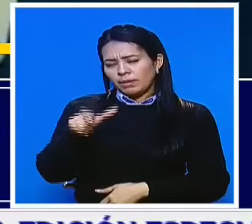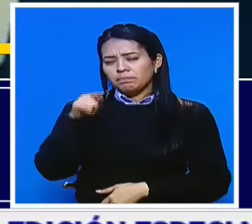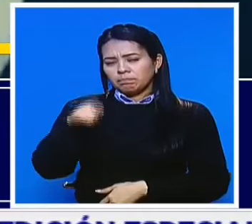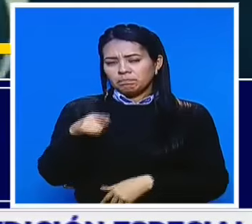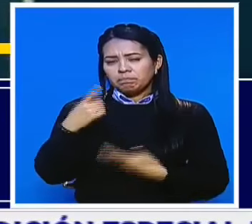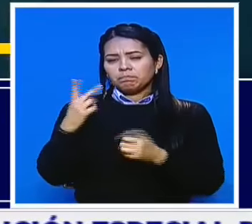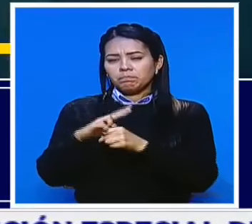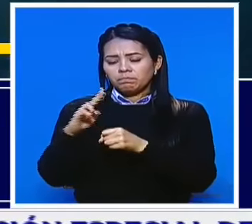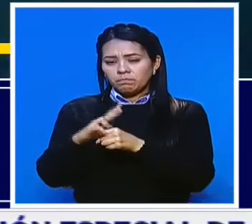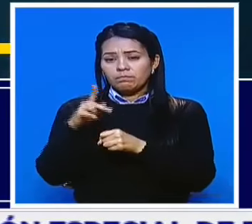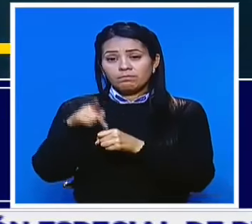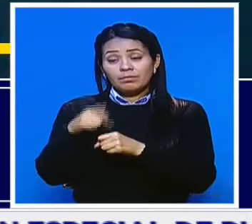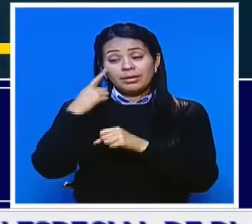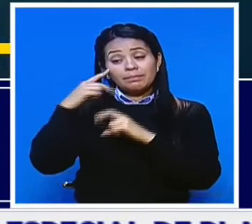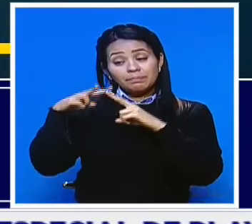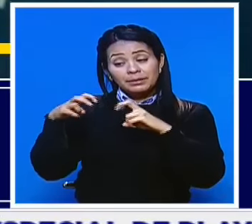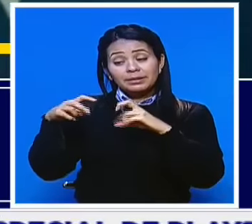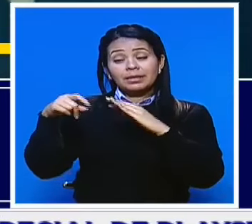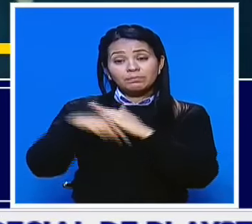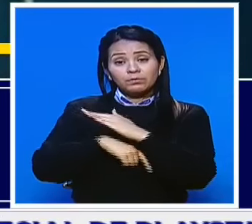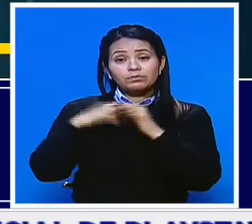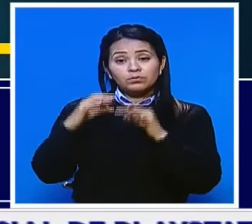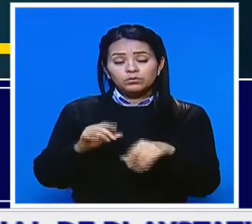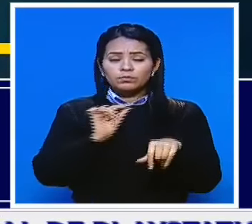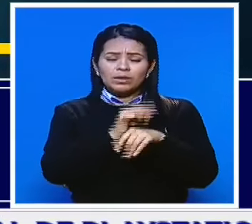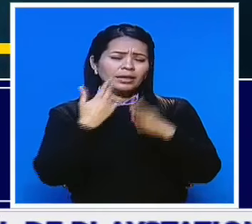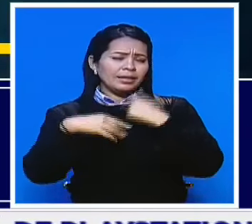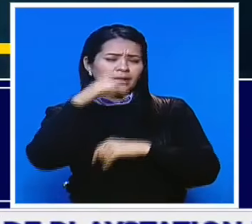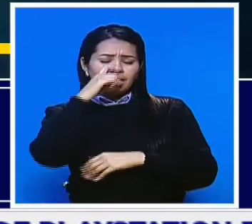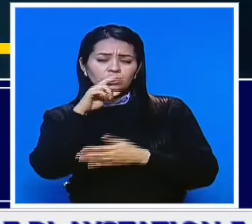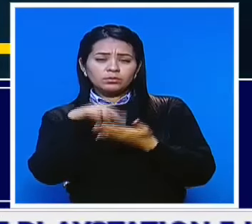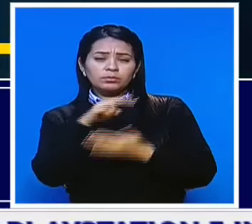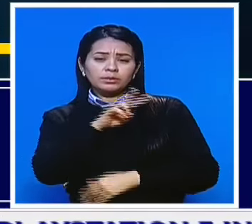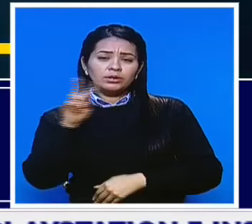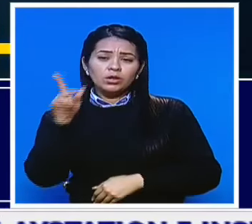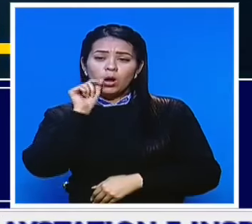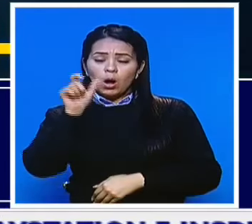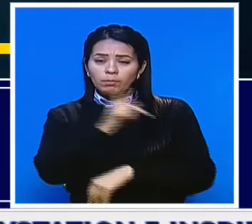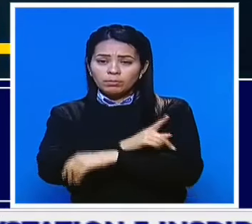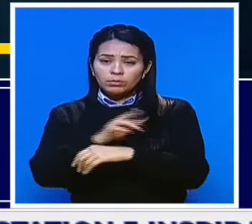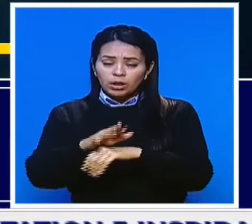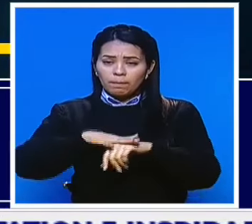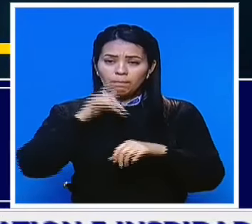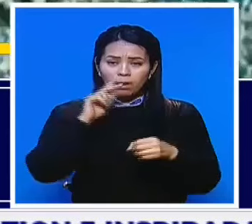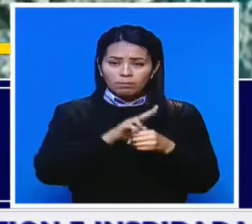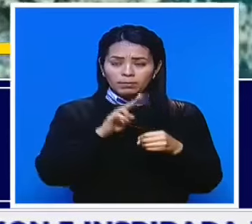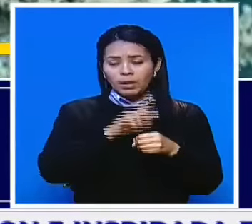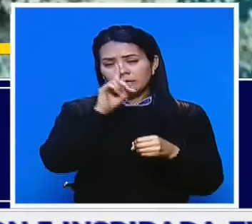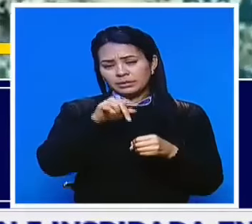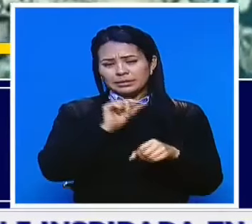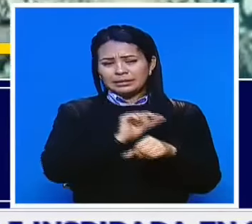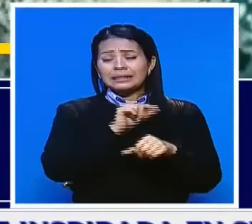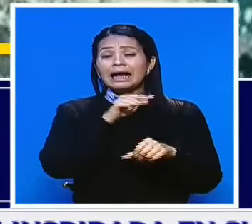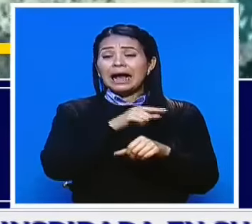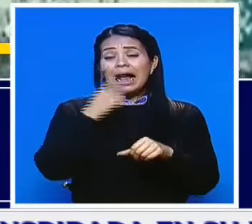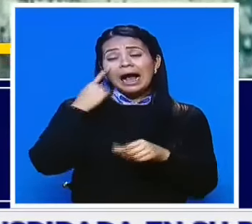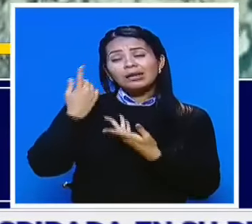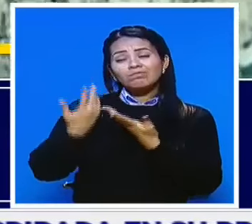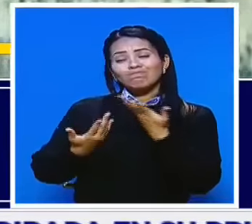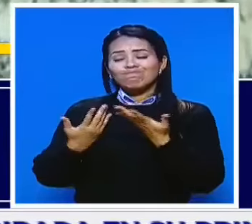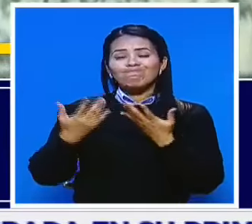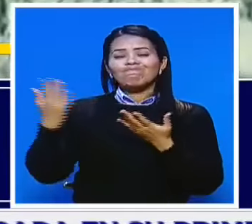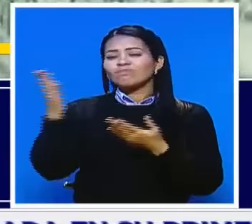que Sánchez Martin acusó en 2022 al puertorriqueño por incesto y abuso sexual, señalamientos que fueron desestimados por